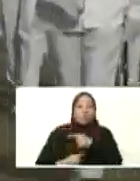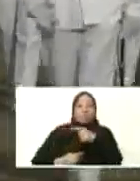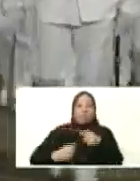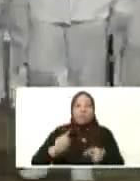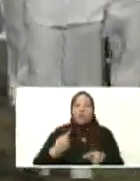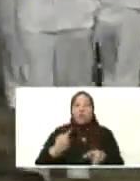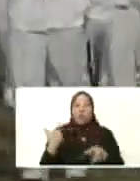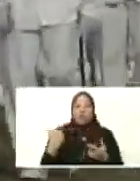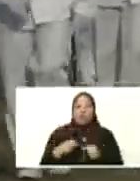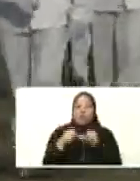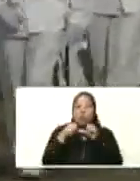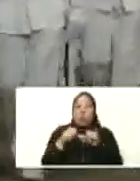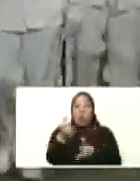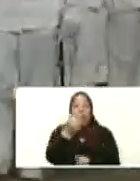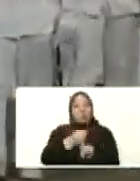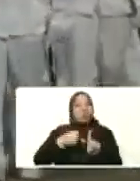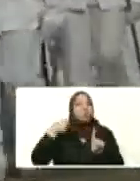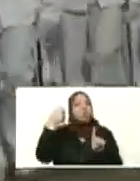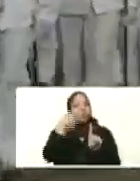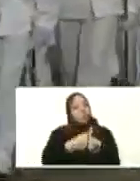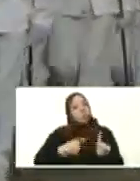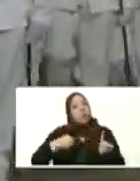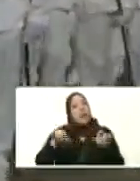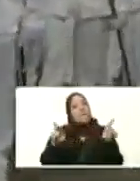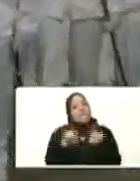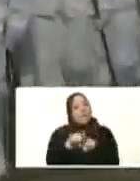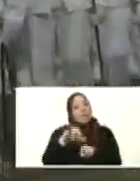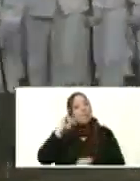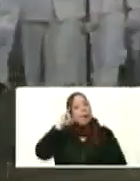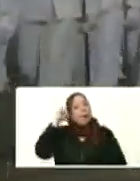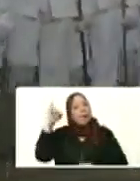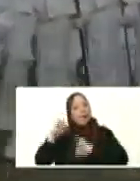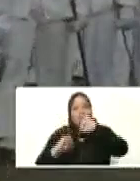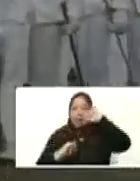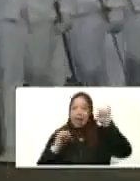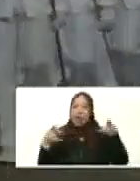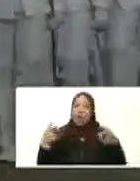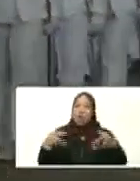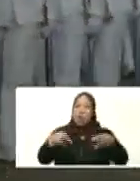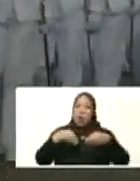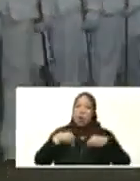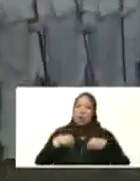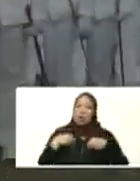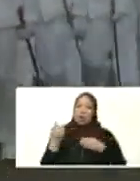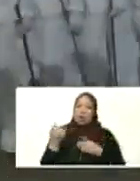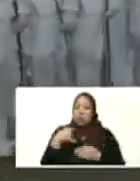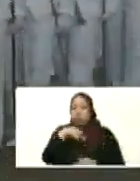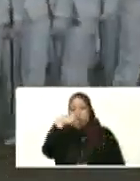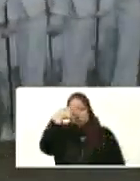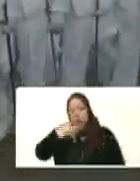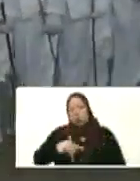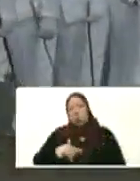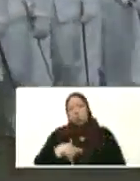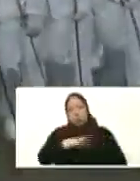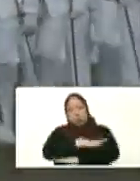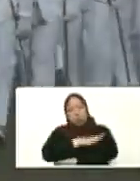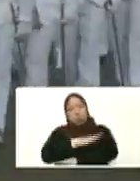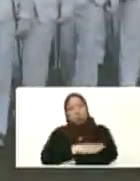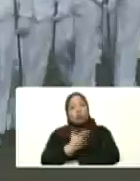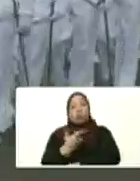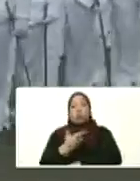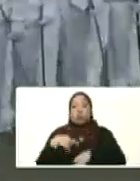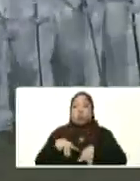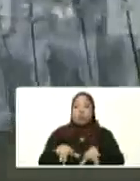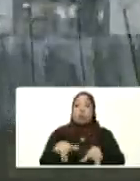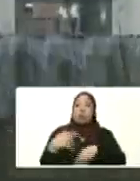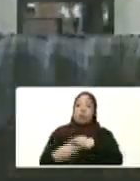para persistir en la lucha con los ideales que profesan, y un reconocimiento íntimo al suponerlo digno de una extensión